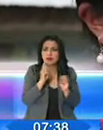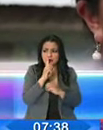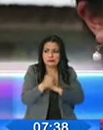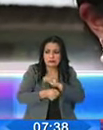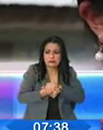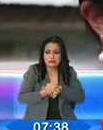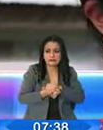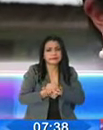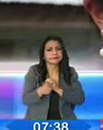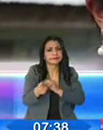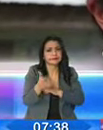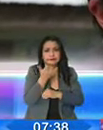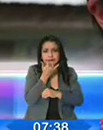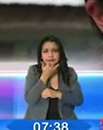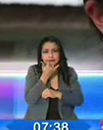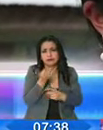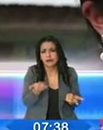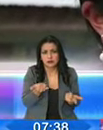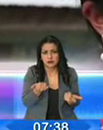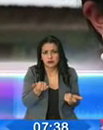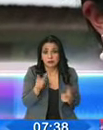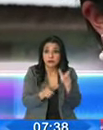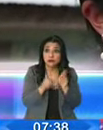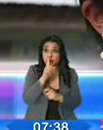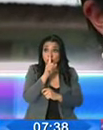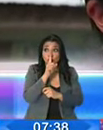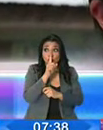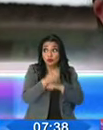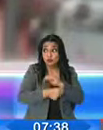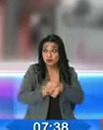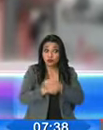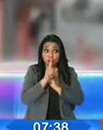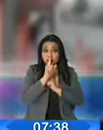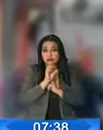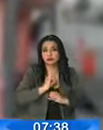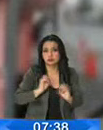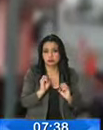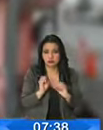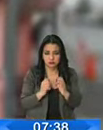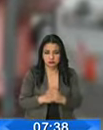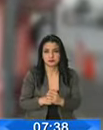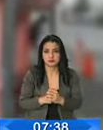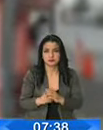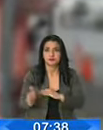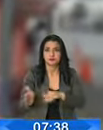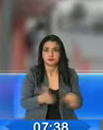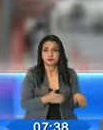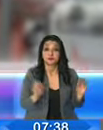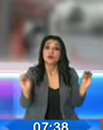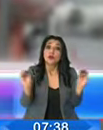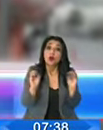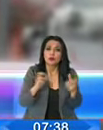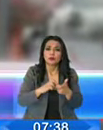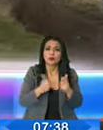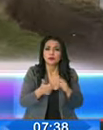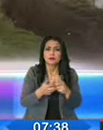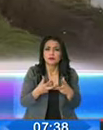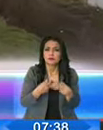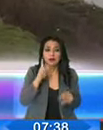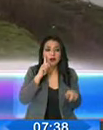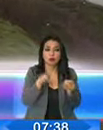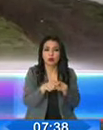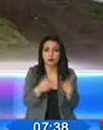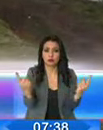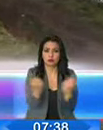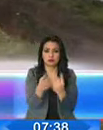quedan ahí calladito, no más que nadie sospeche, que nadie sepa. En otros casos, este tipo de agresiones se resuelven bajo acuerdos que se fijan en la